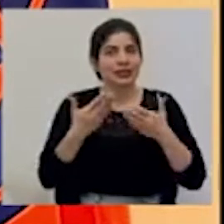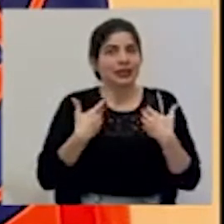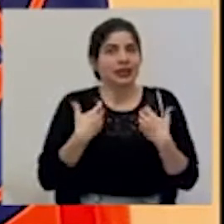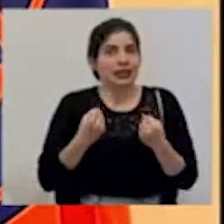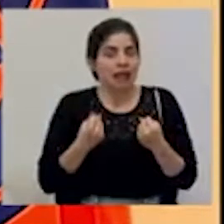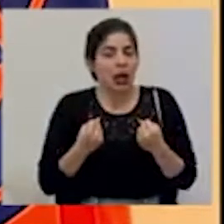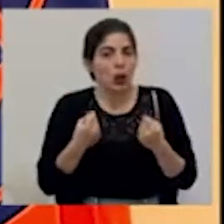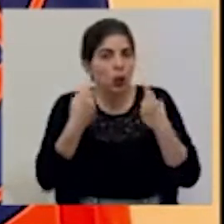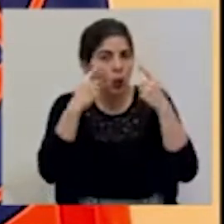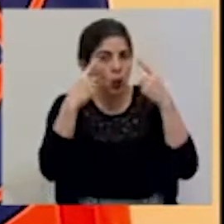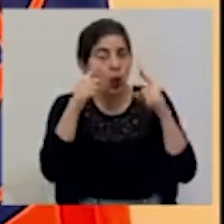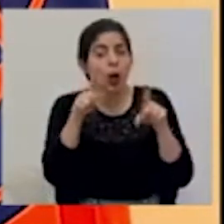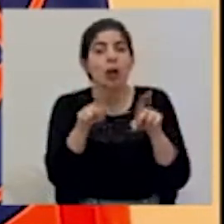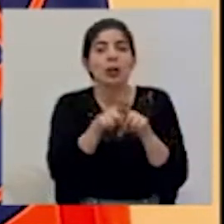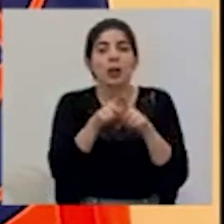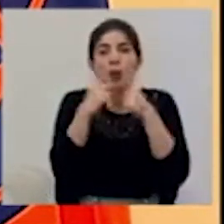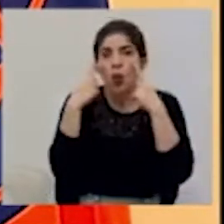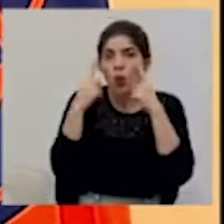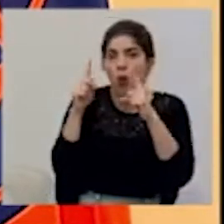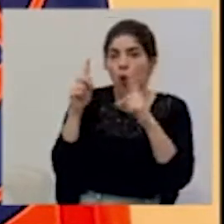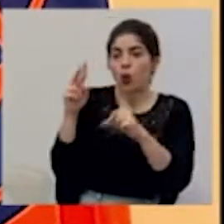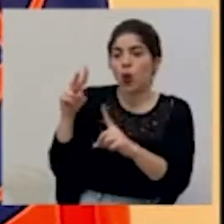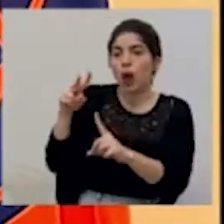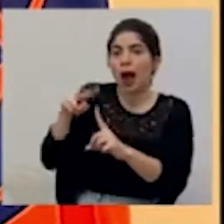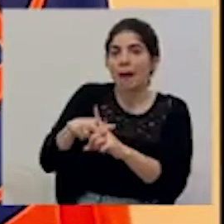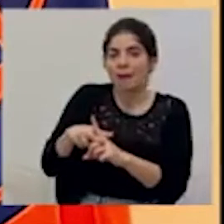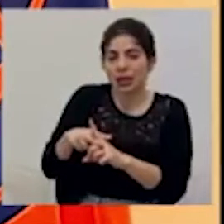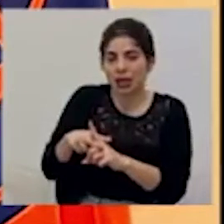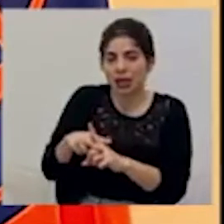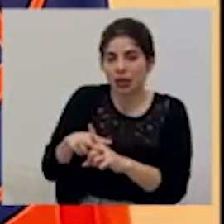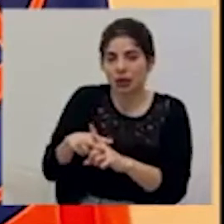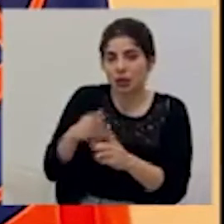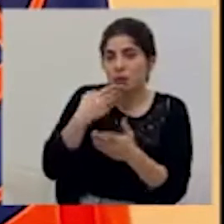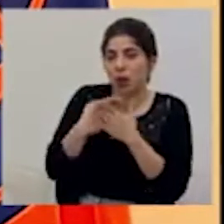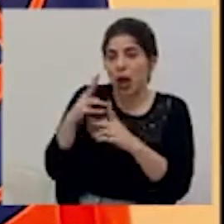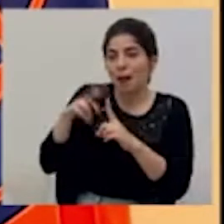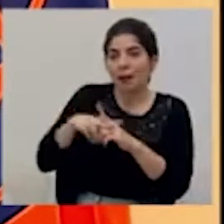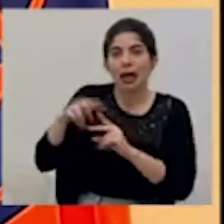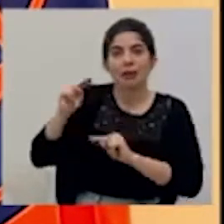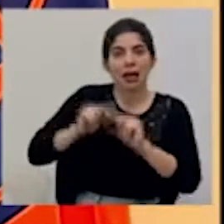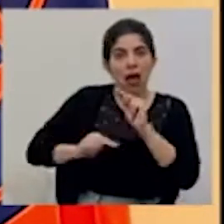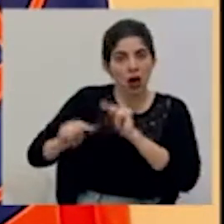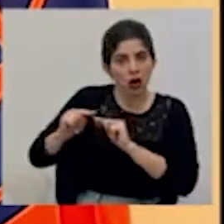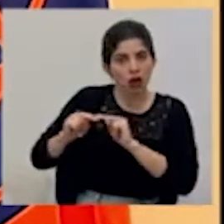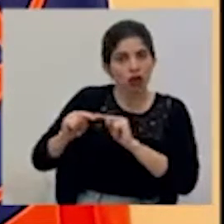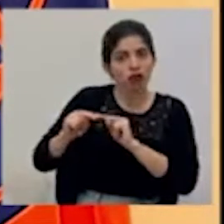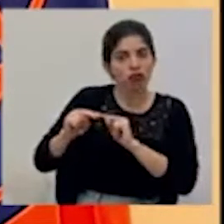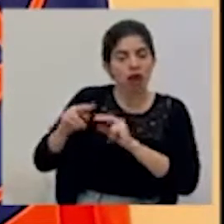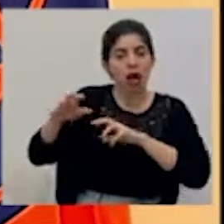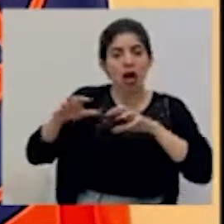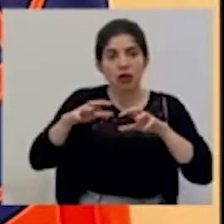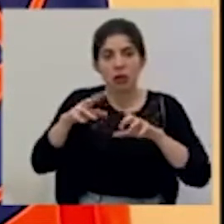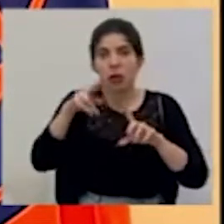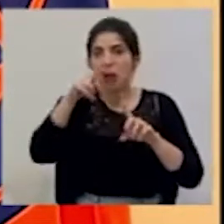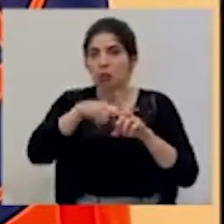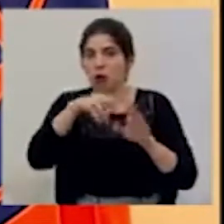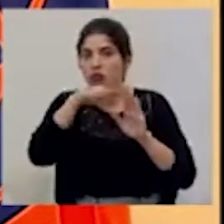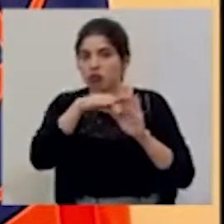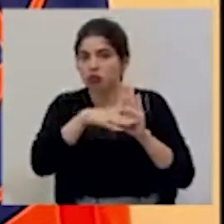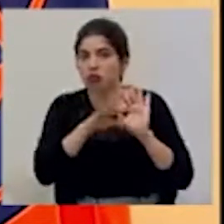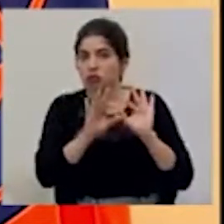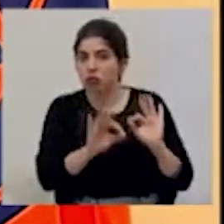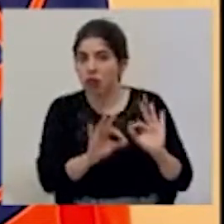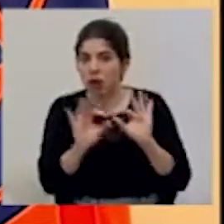hemos logrado una implementación efectiva también en los comercios y en las diferentes actividades para poder